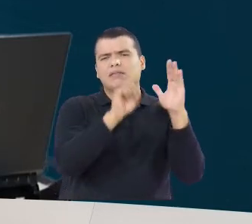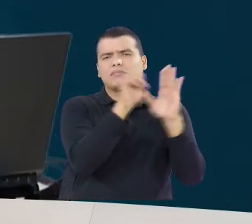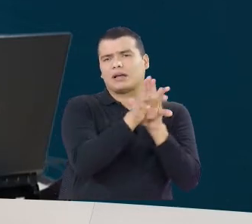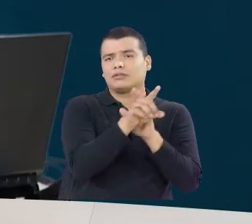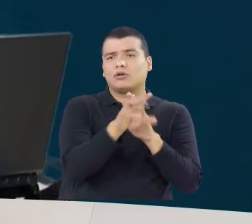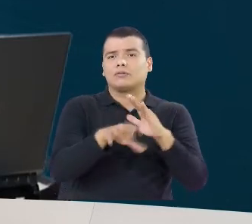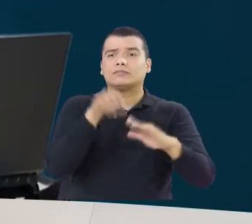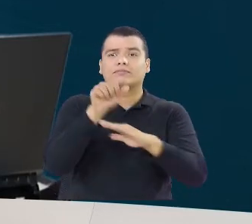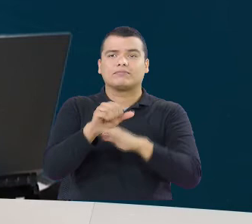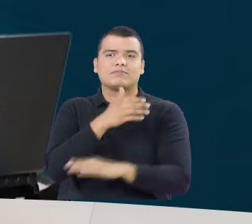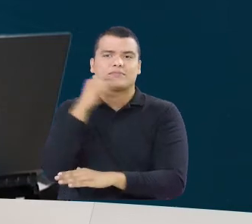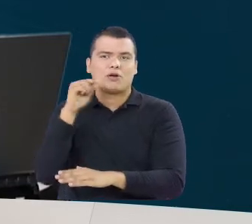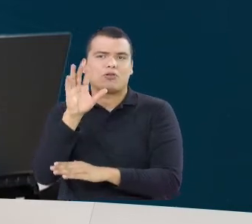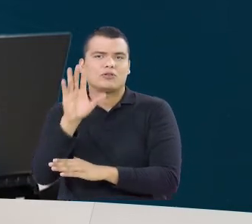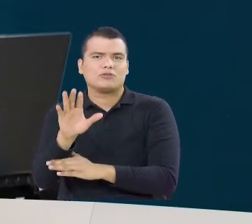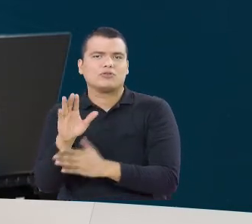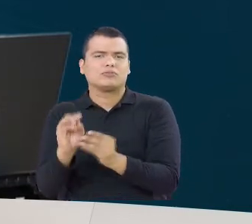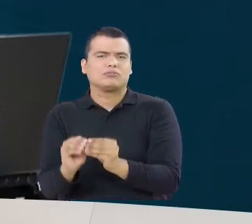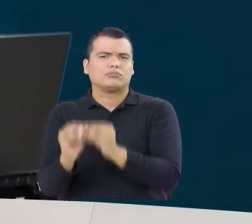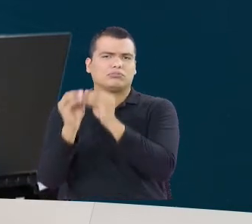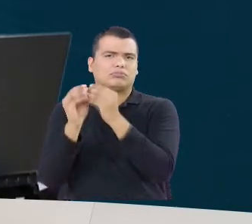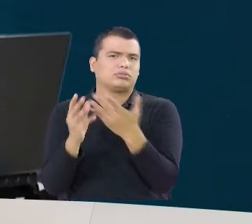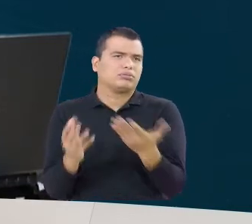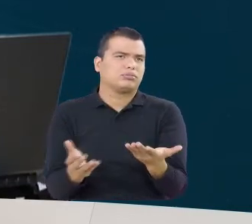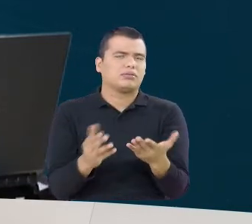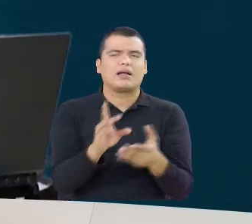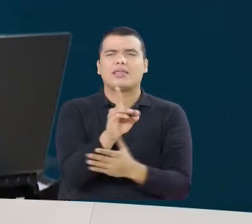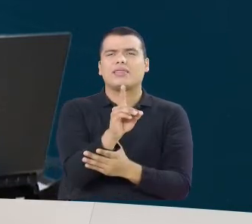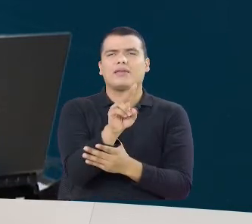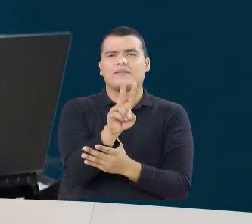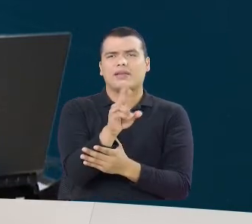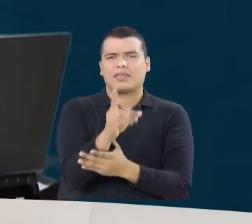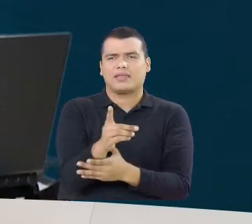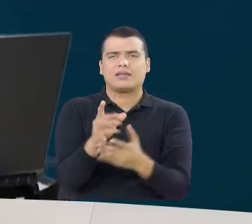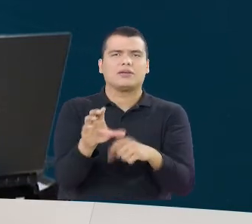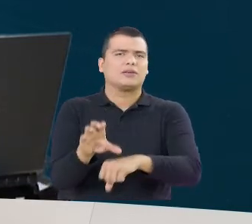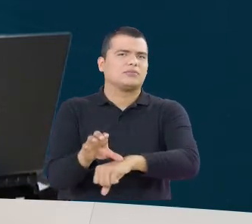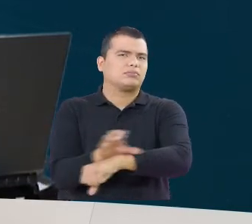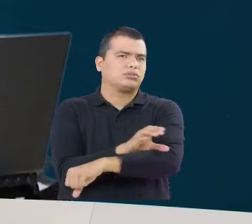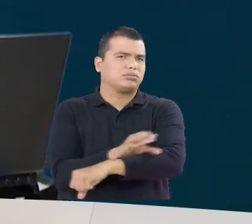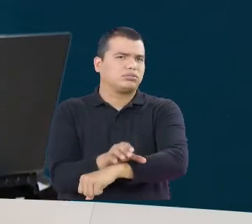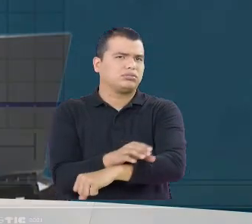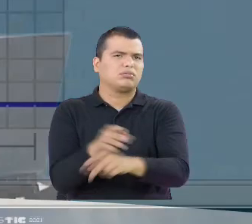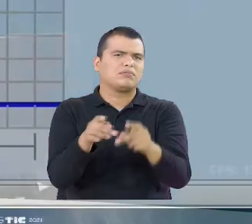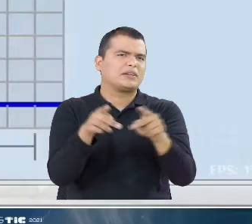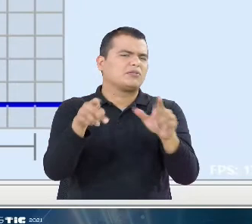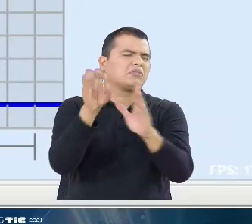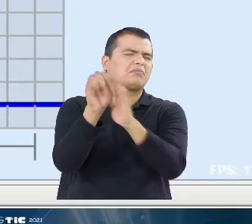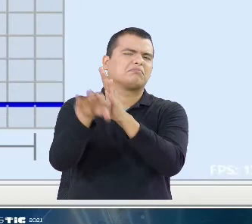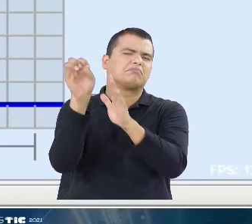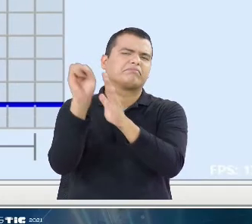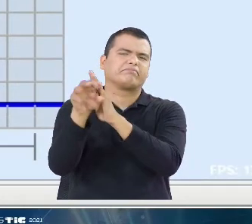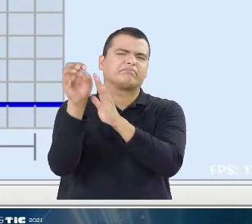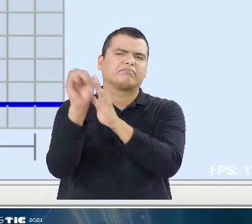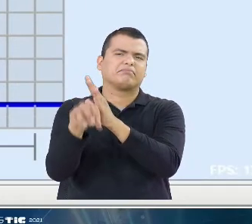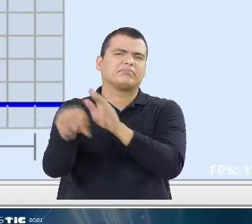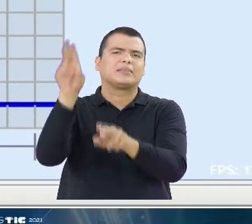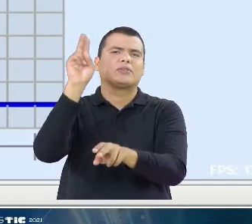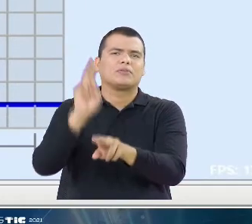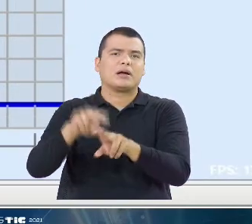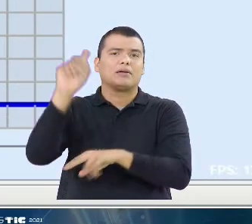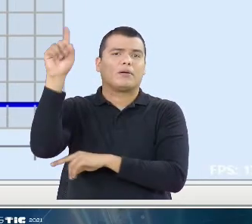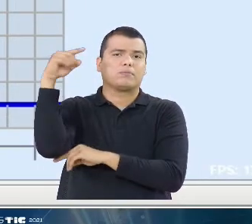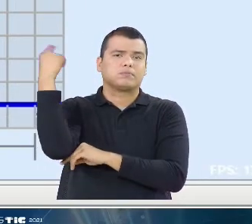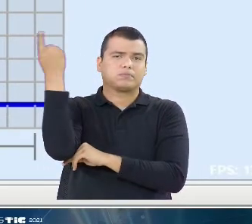una torre, una unidad de DVD, muchas veces vemos que lo tiran cuando pasa la gente comprando basura